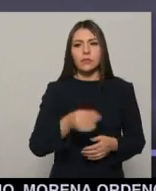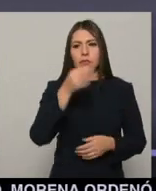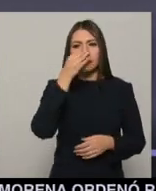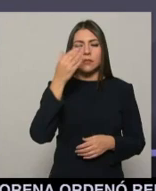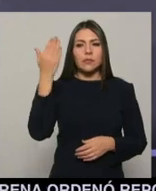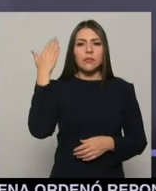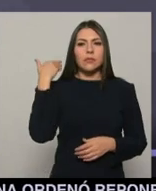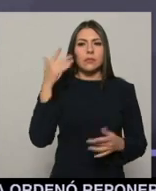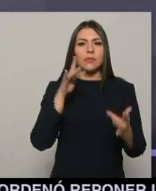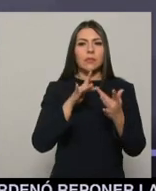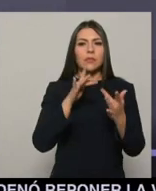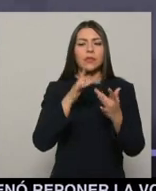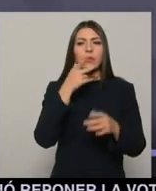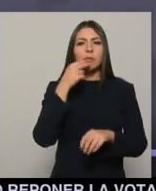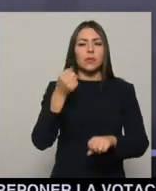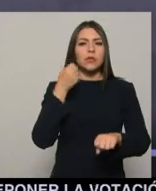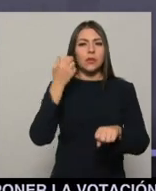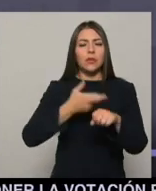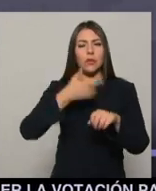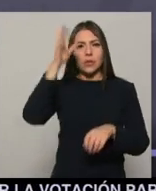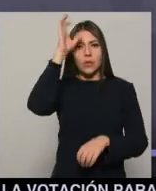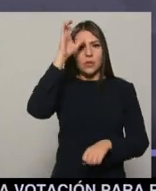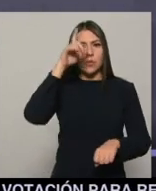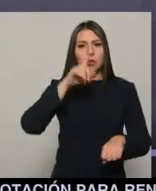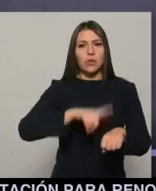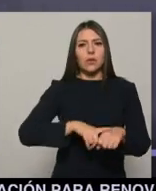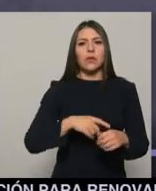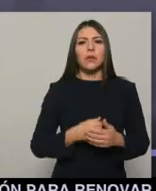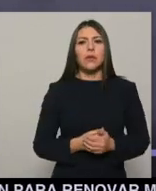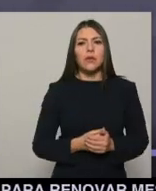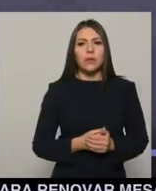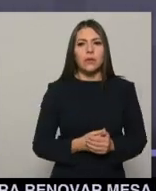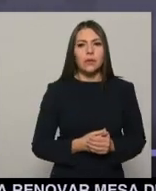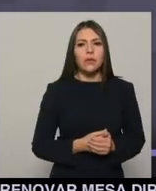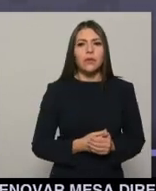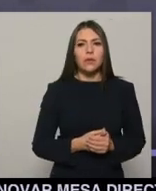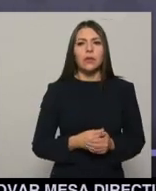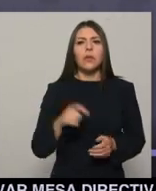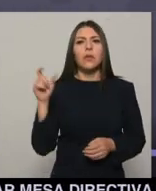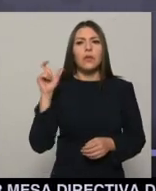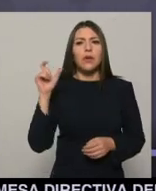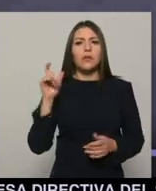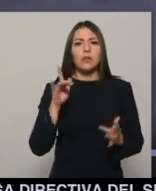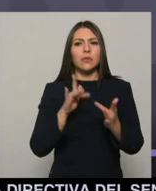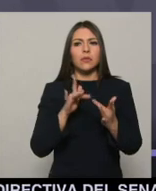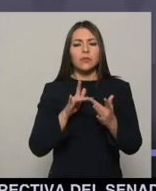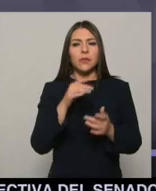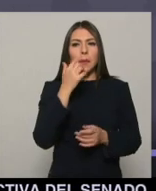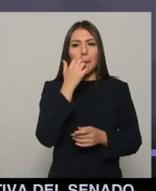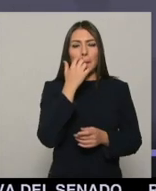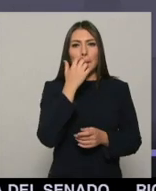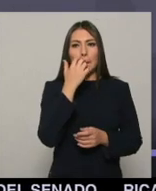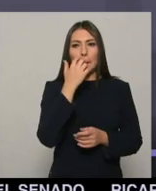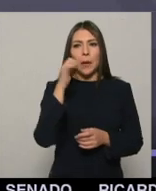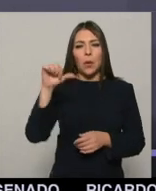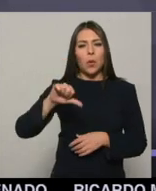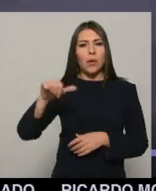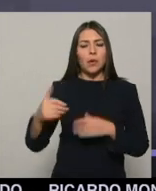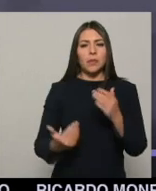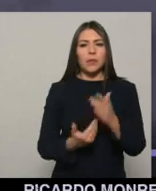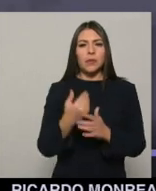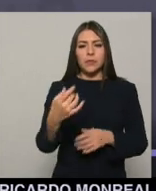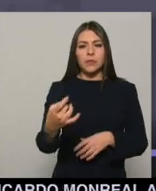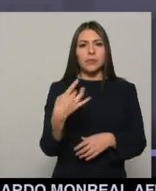contactar el secretario de Cultura de la Ciudad de México. José Alfonso Suárez del Real, ¿cuándo las contactó? Hoy en la mañana recibimos un